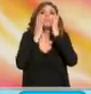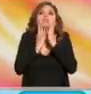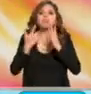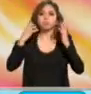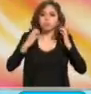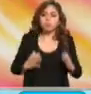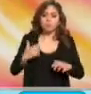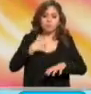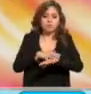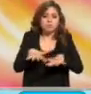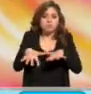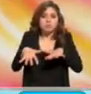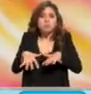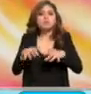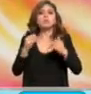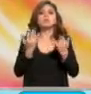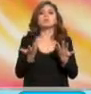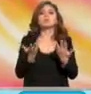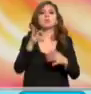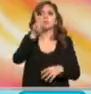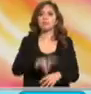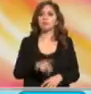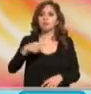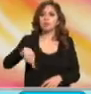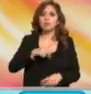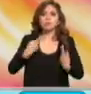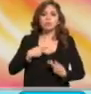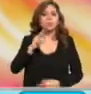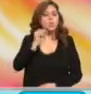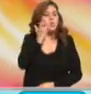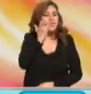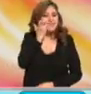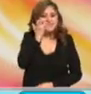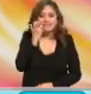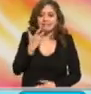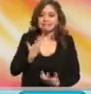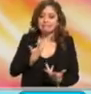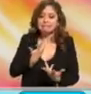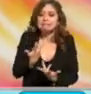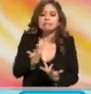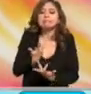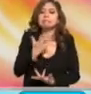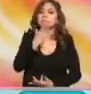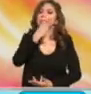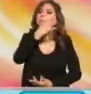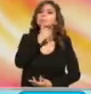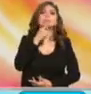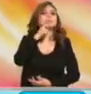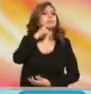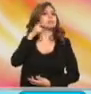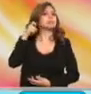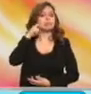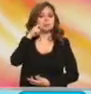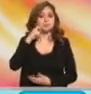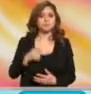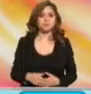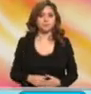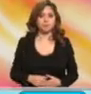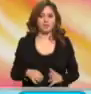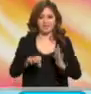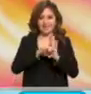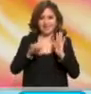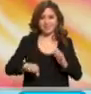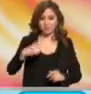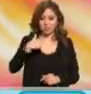sudoraciones, temblores, se le O sea, traba la... se la pasa muy mal, ¿no? O sea, ni No pasa. siquiera puede. No. No puede. La propia idea de tener